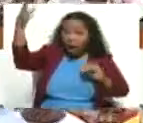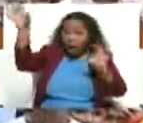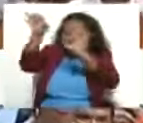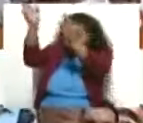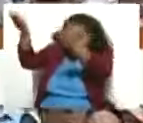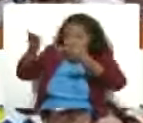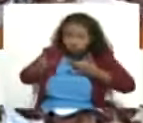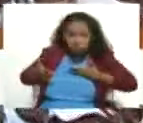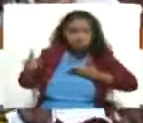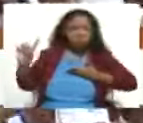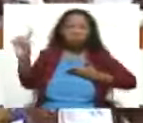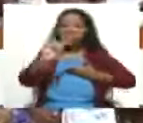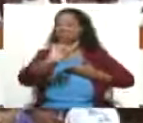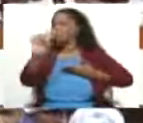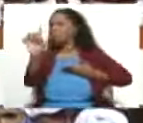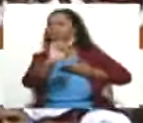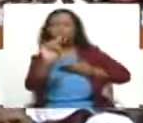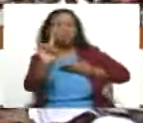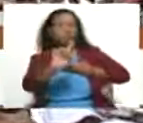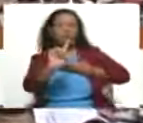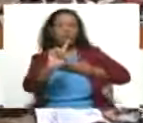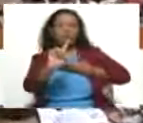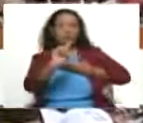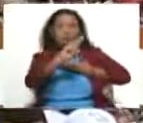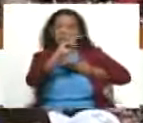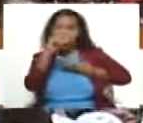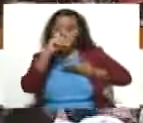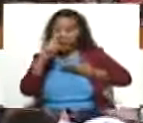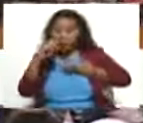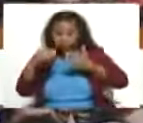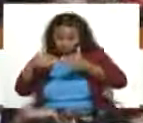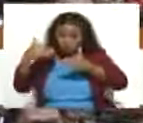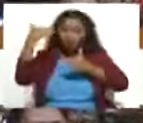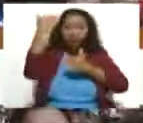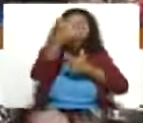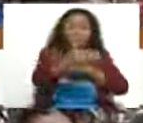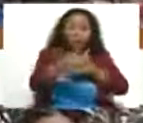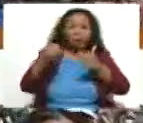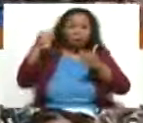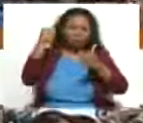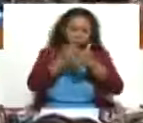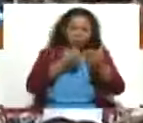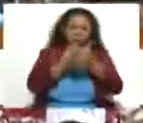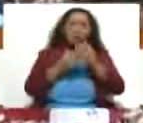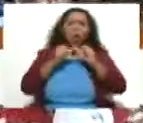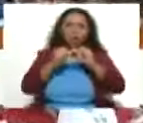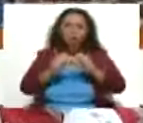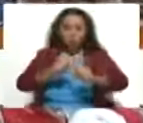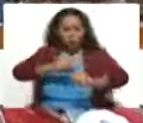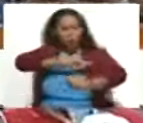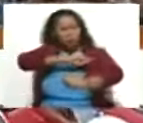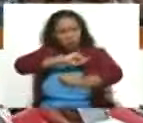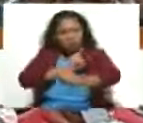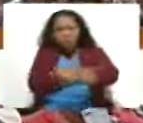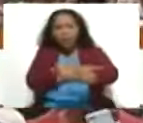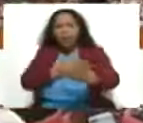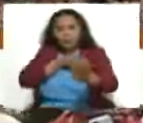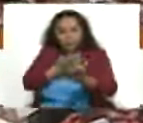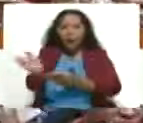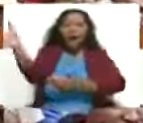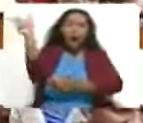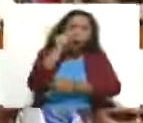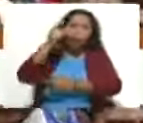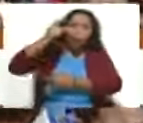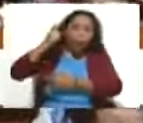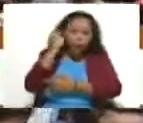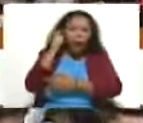nada. Y 200 años después, la lucha sigue firme. En los hombres y